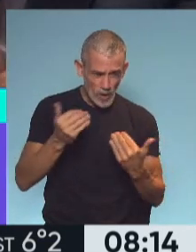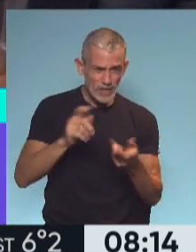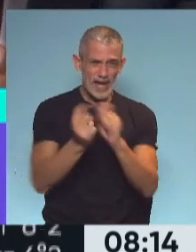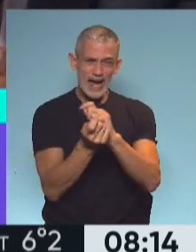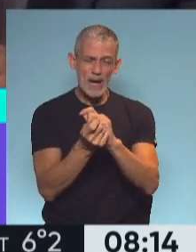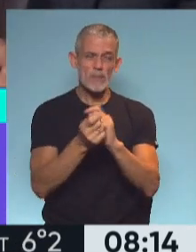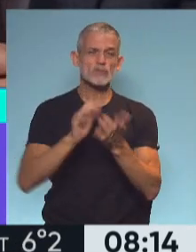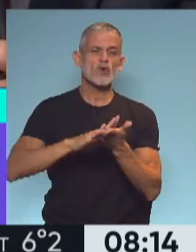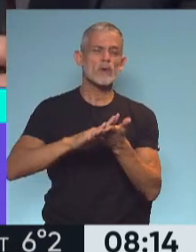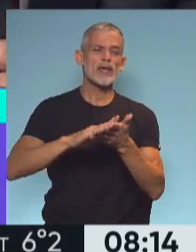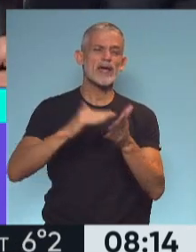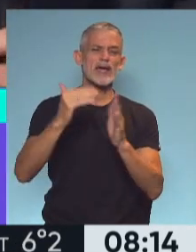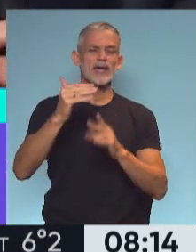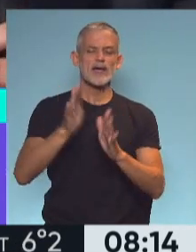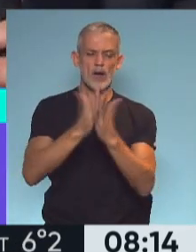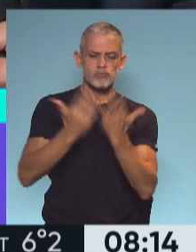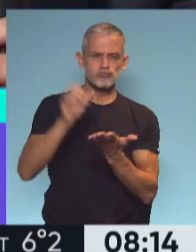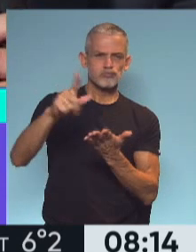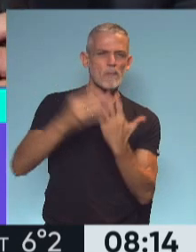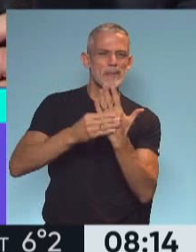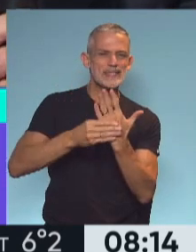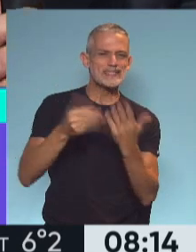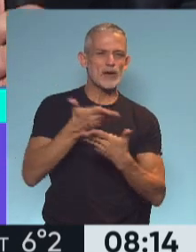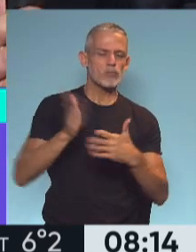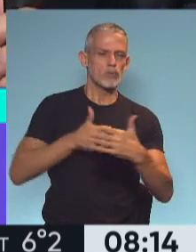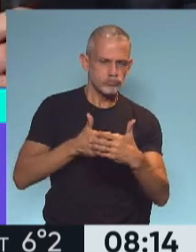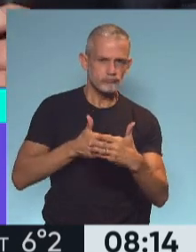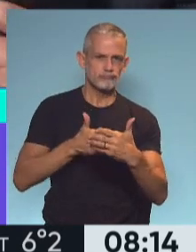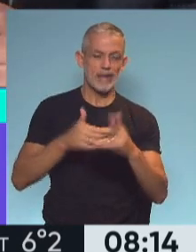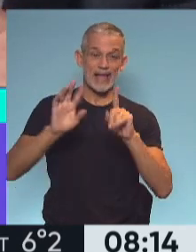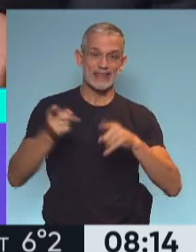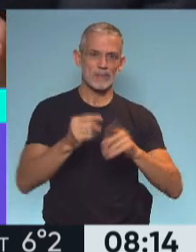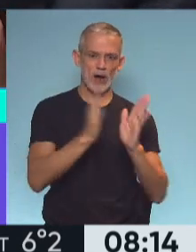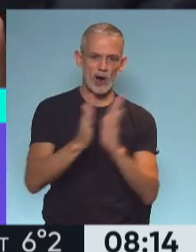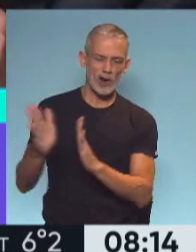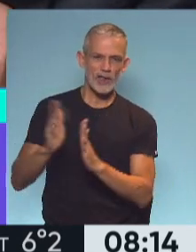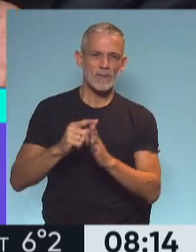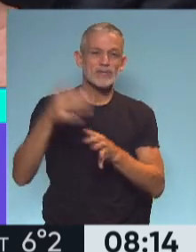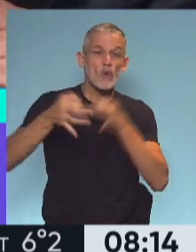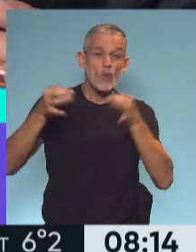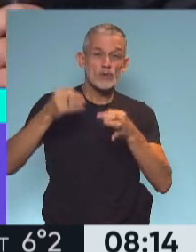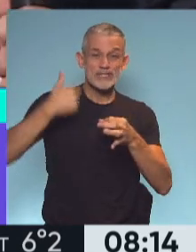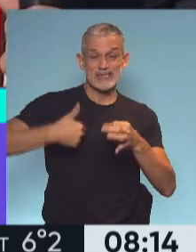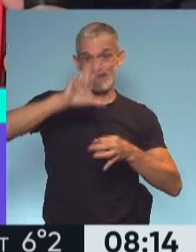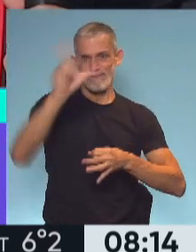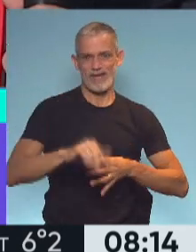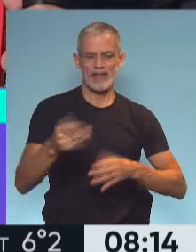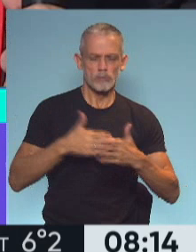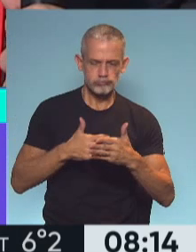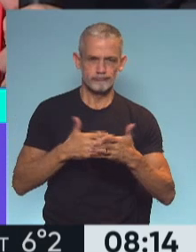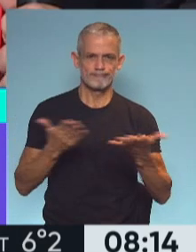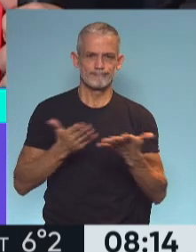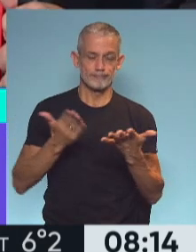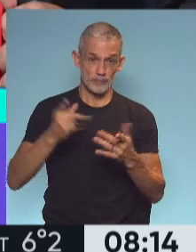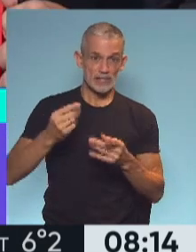reforma de la Carta Orgánica del Ministerio Público está trabada, también el reordenamiento de la justicia federal y esta propuesta de crear